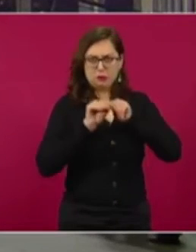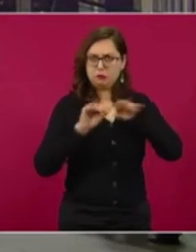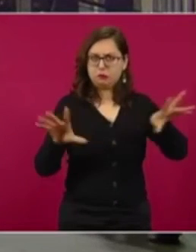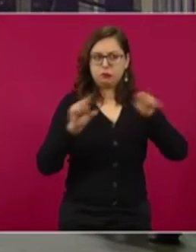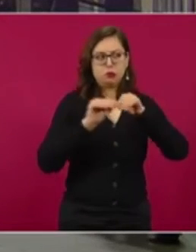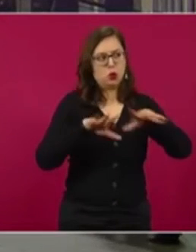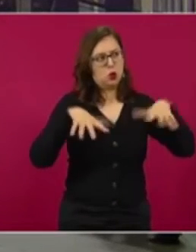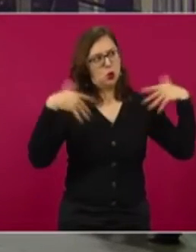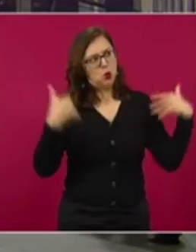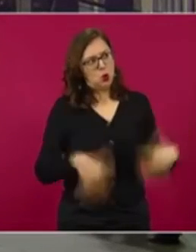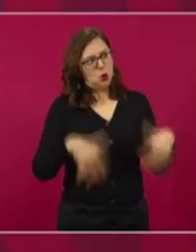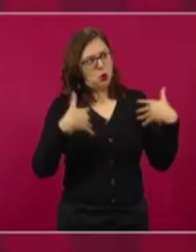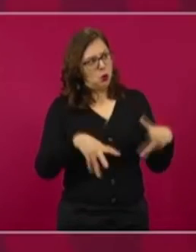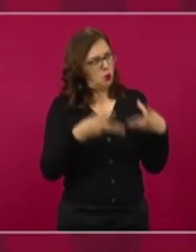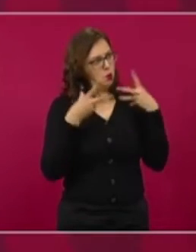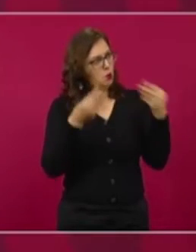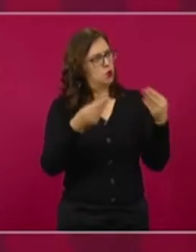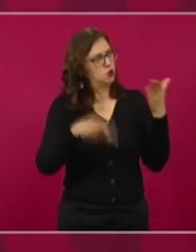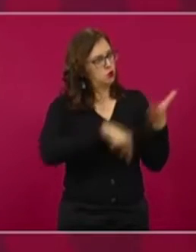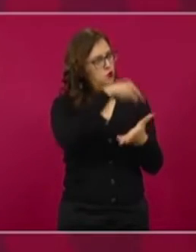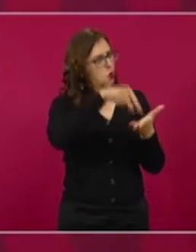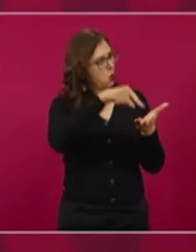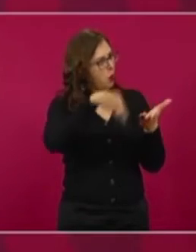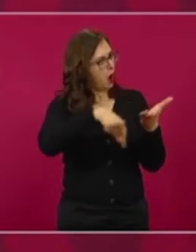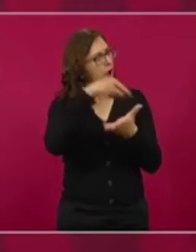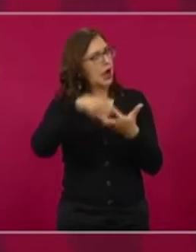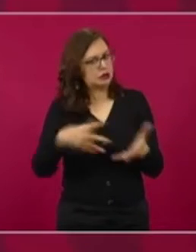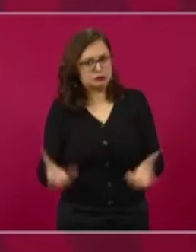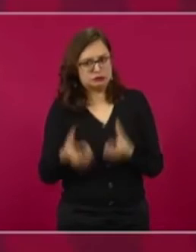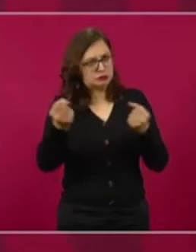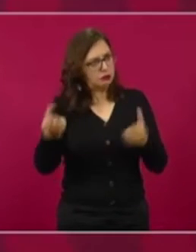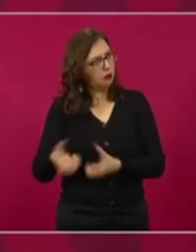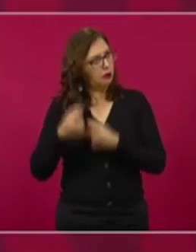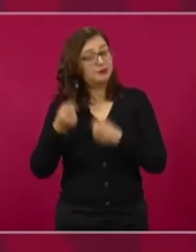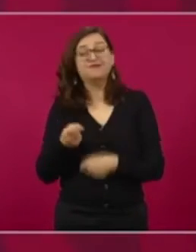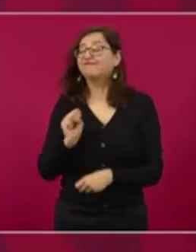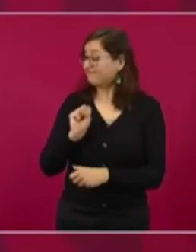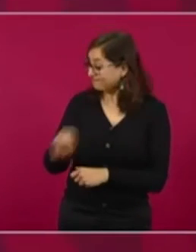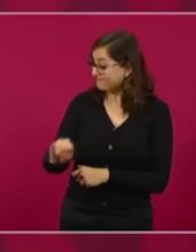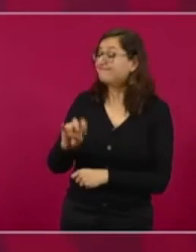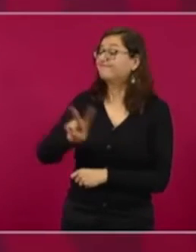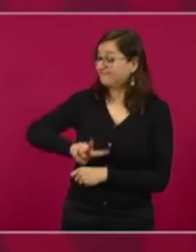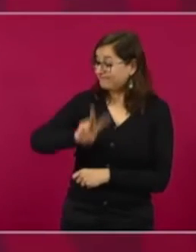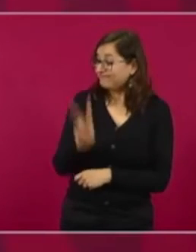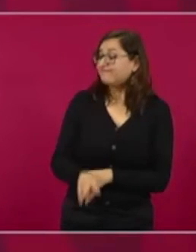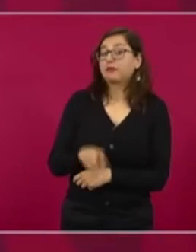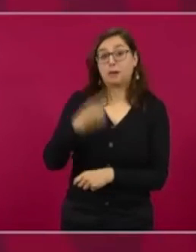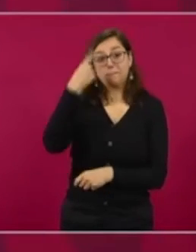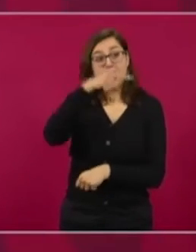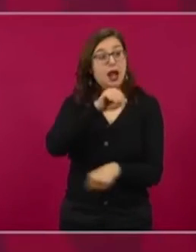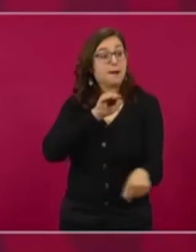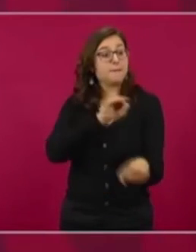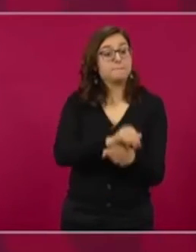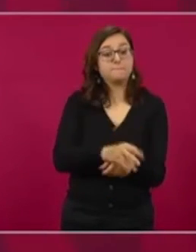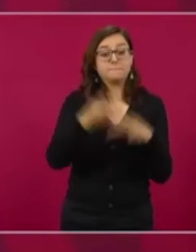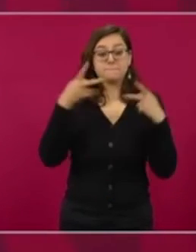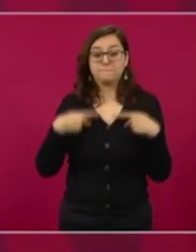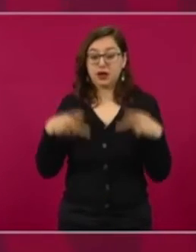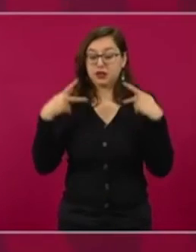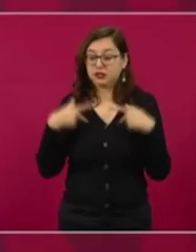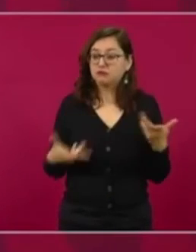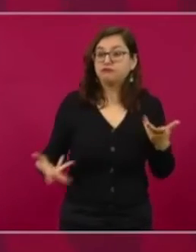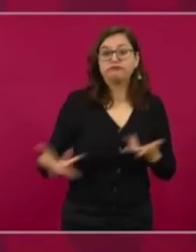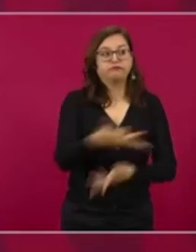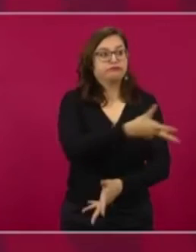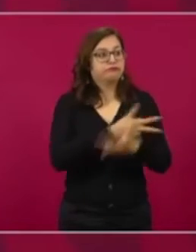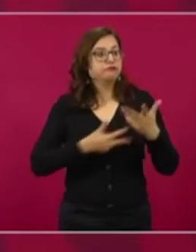venido rescatando. Sí, espacios públicos que se han rescatado en beneficio de la gente, para la recreación de la